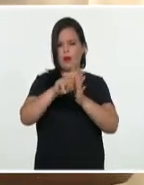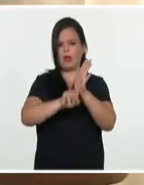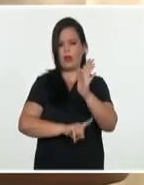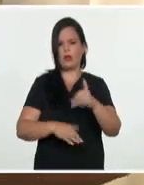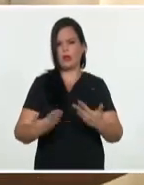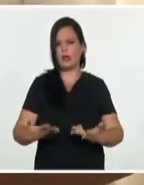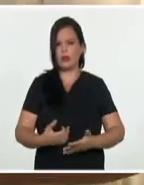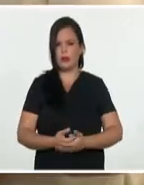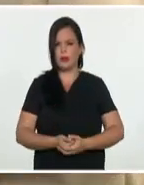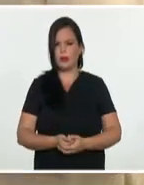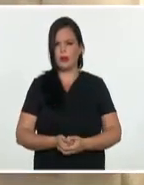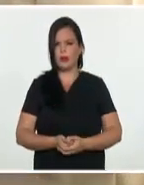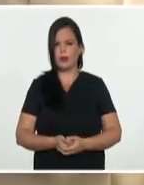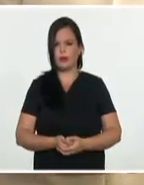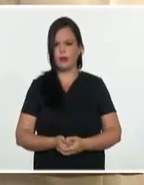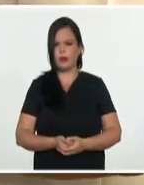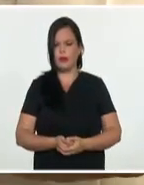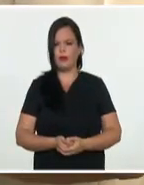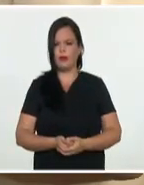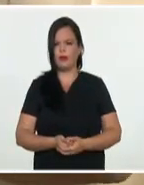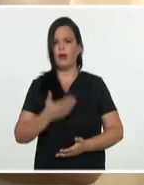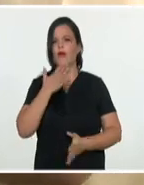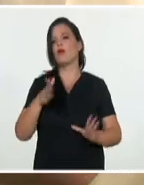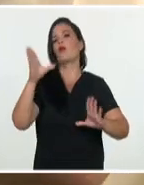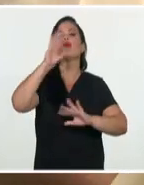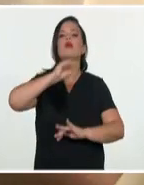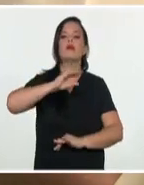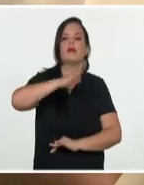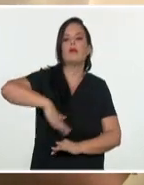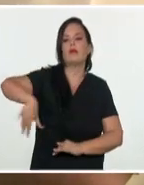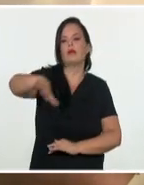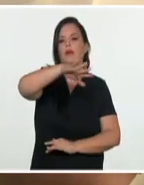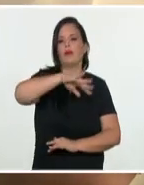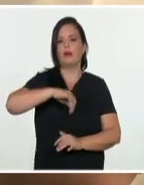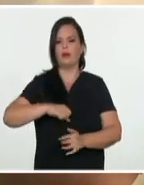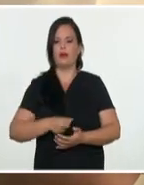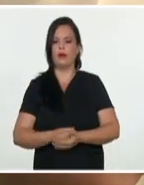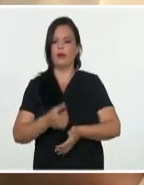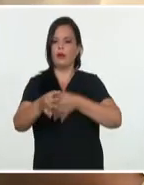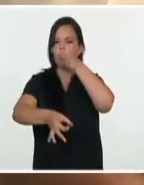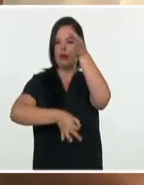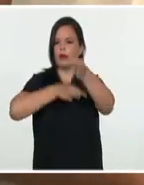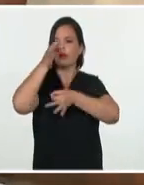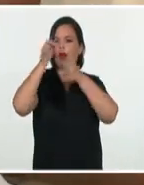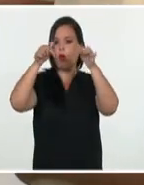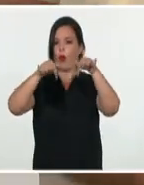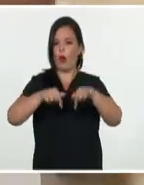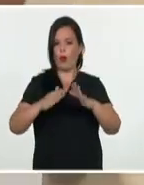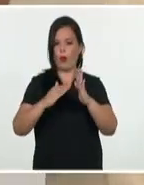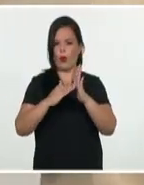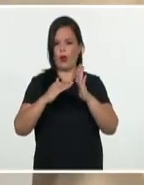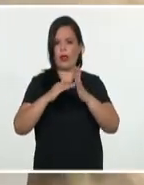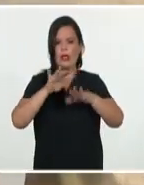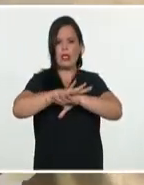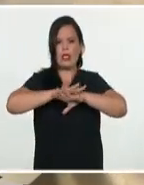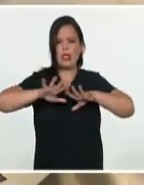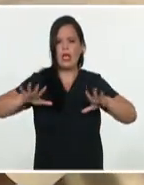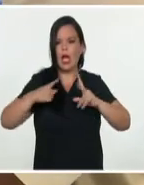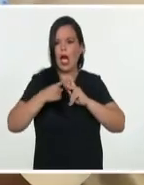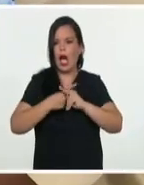Bernardo, a toda la teleaudiencia. Bueno, en el transcurso de la tarde, como se ya ha dicho, logramos reponer el